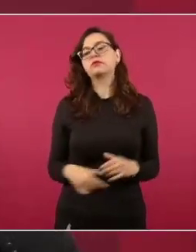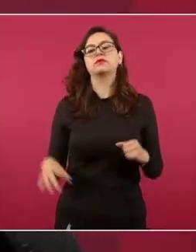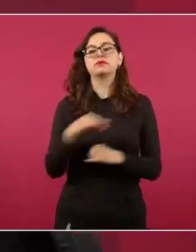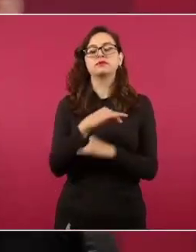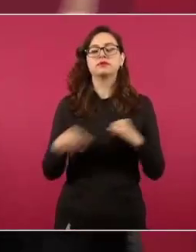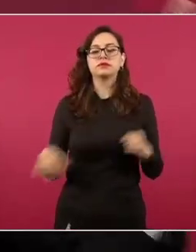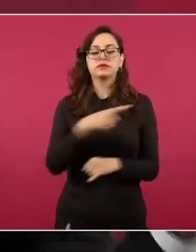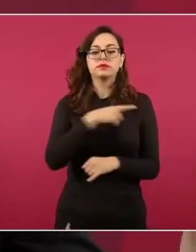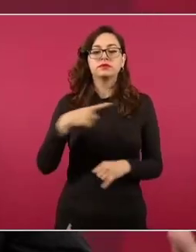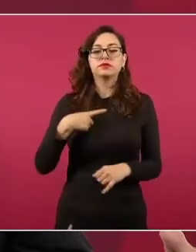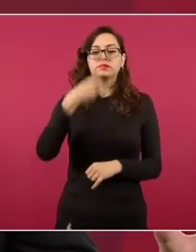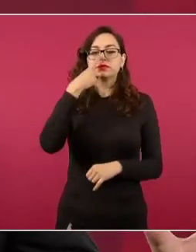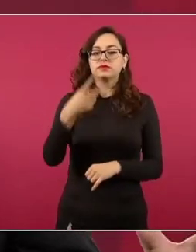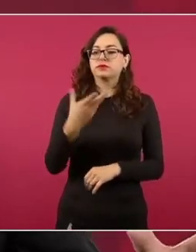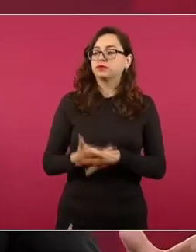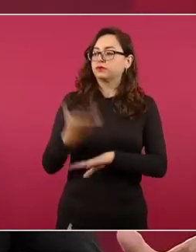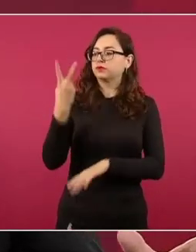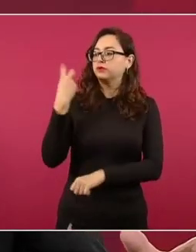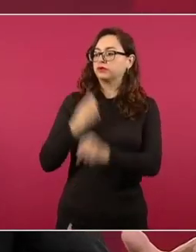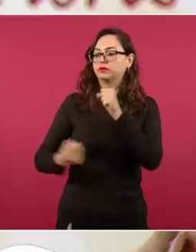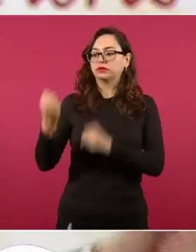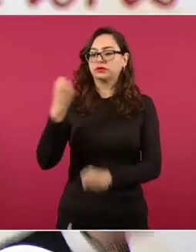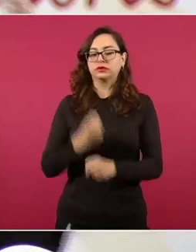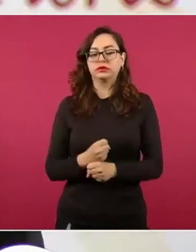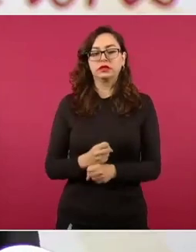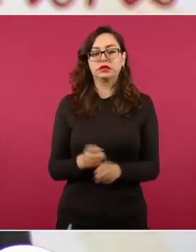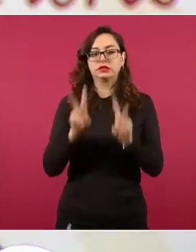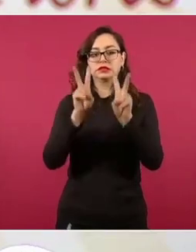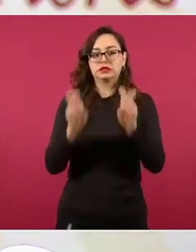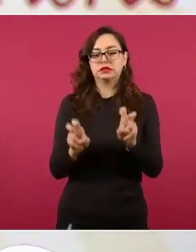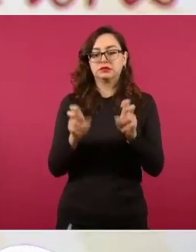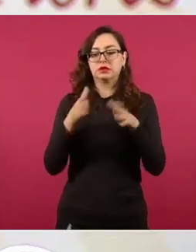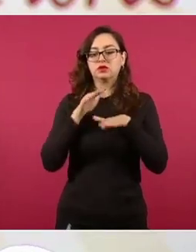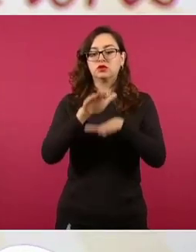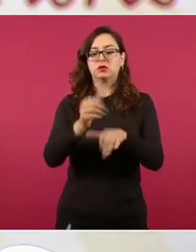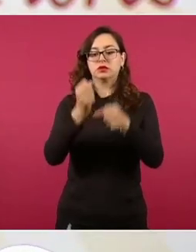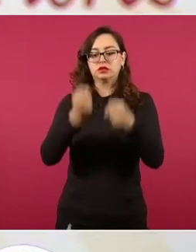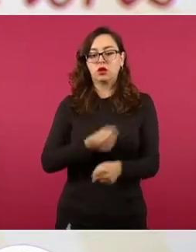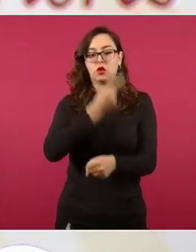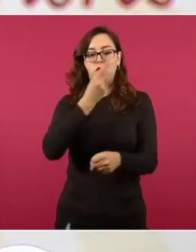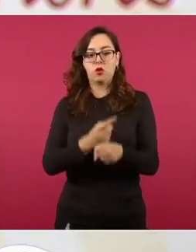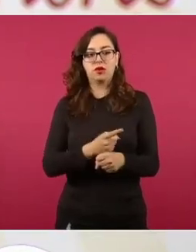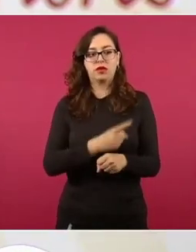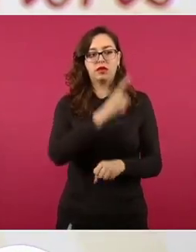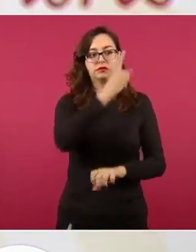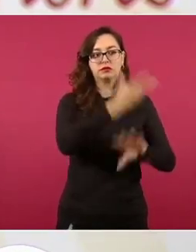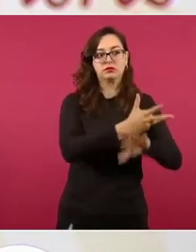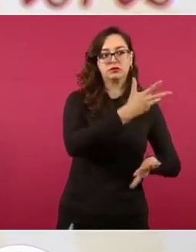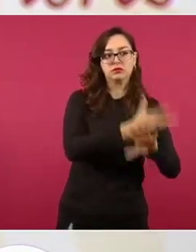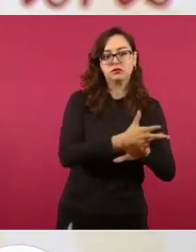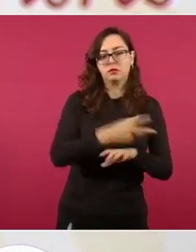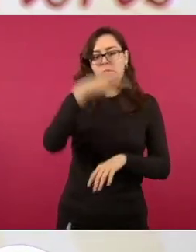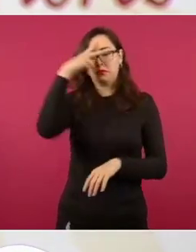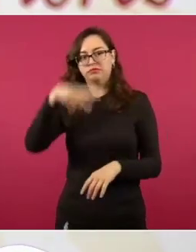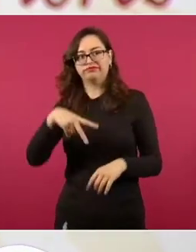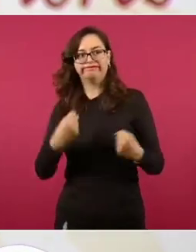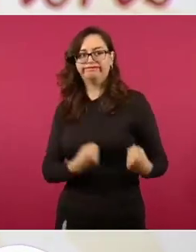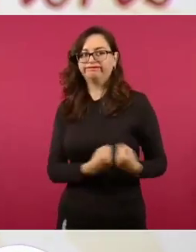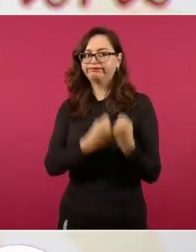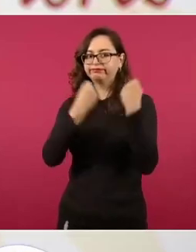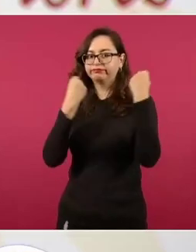tuvimos un gravísimo desencuentro en materia de seguridad. El presidente de la República encabezó y propuso una